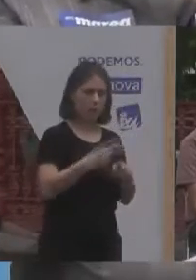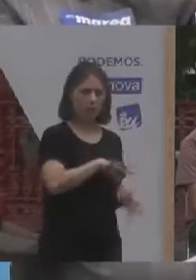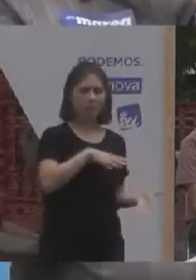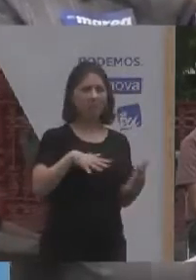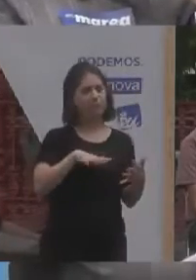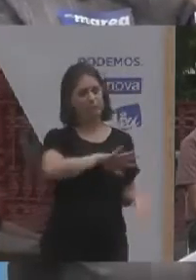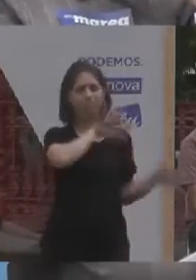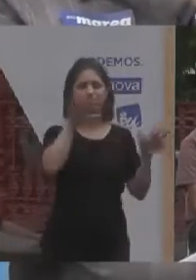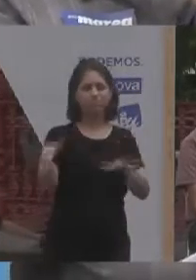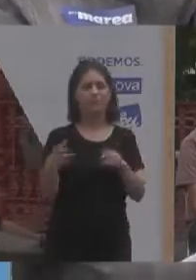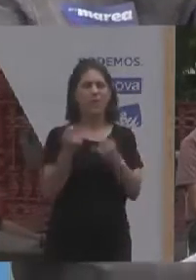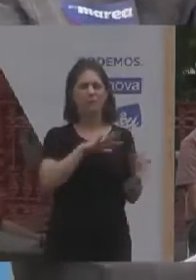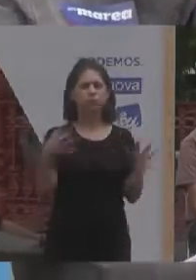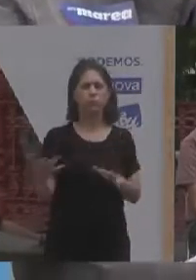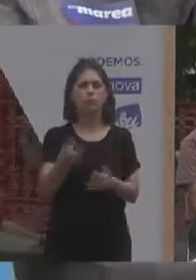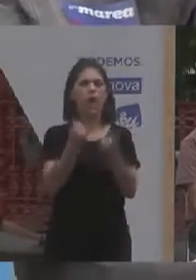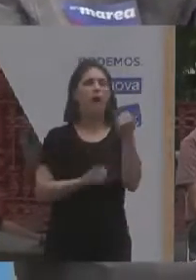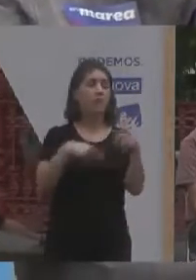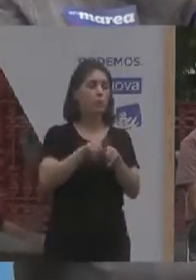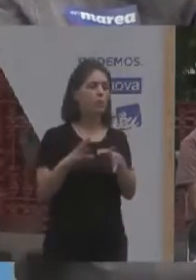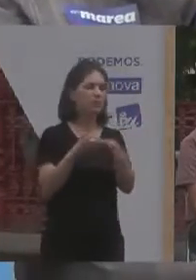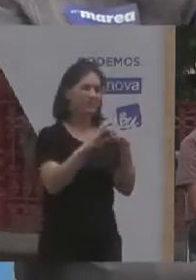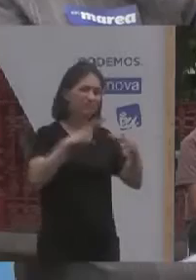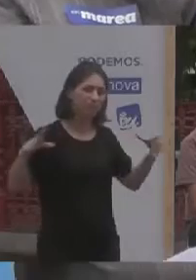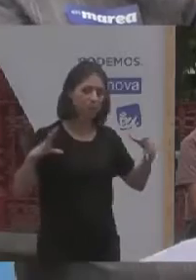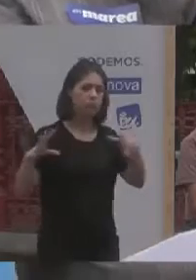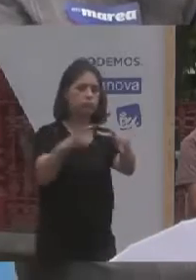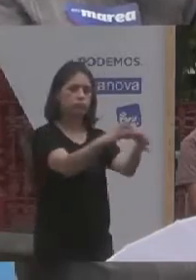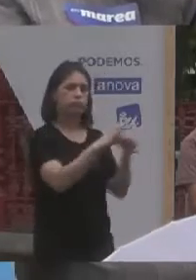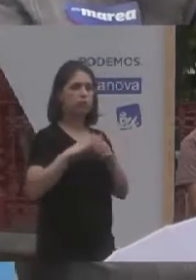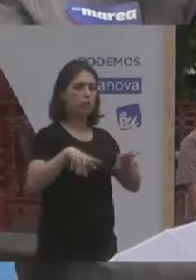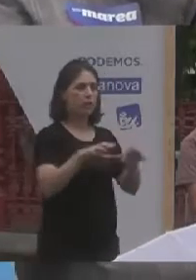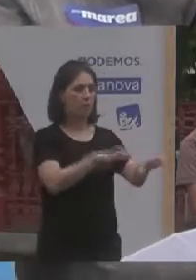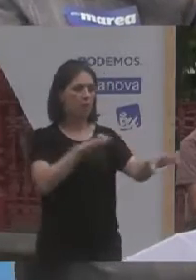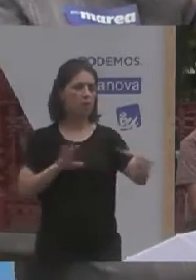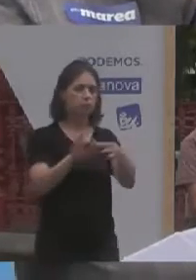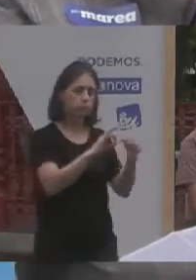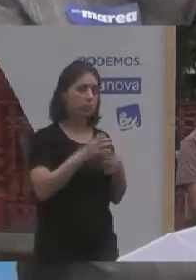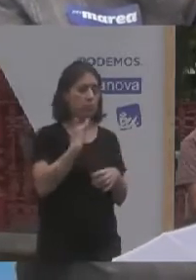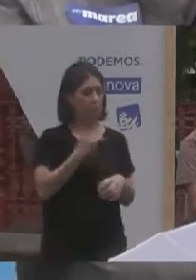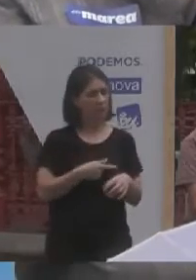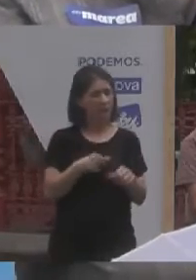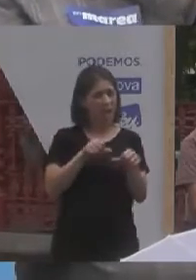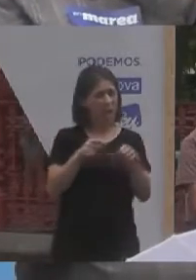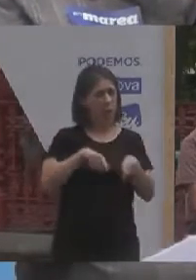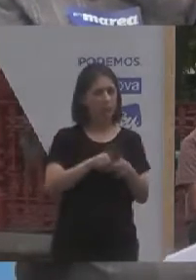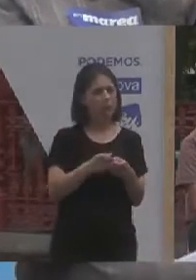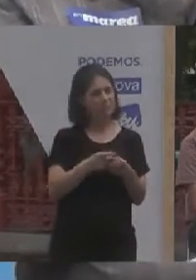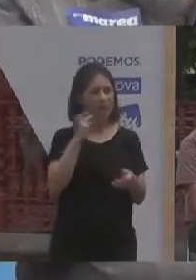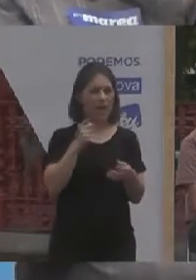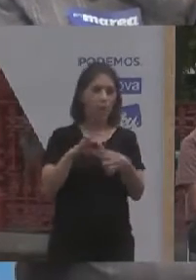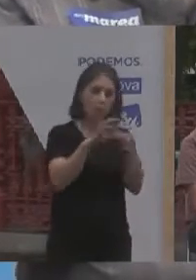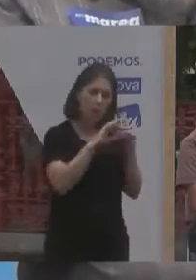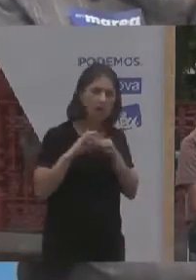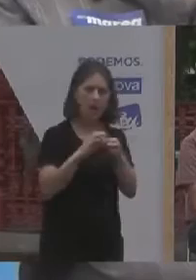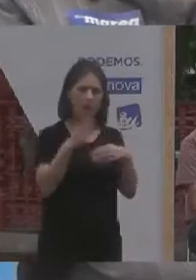é a desunión da maioría social. No momento en que apostamos pola unidade e por chegar a mínimos en comuns,